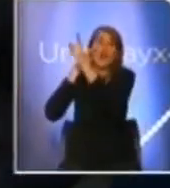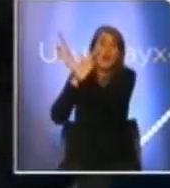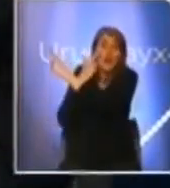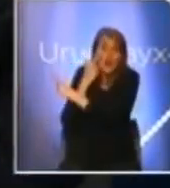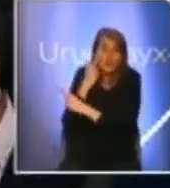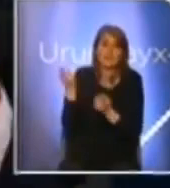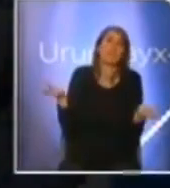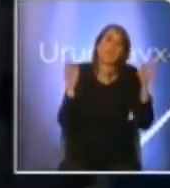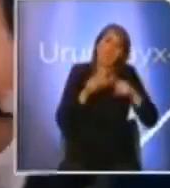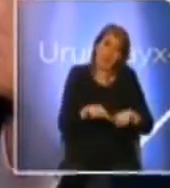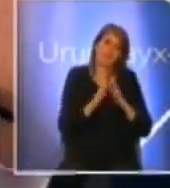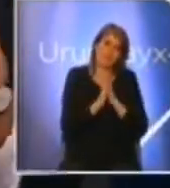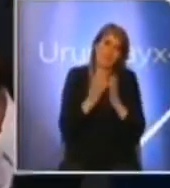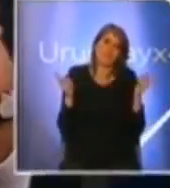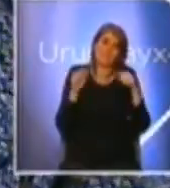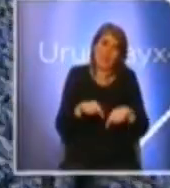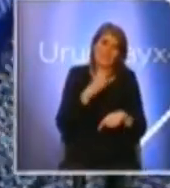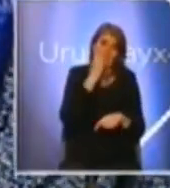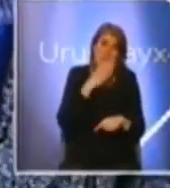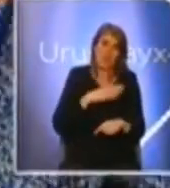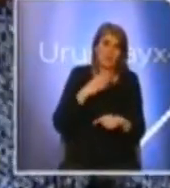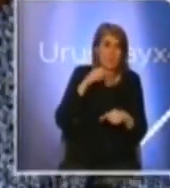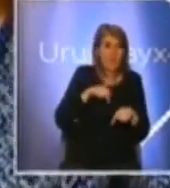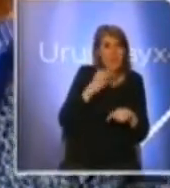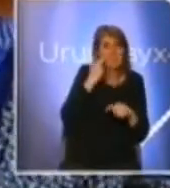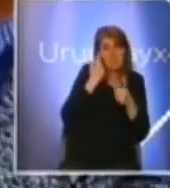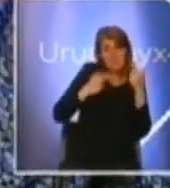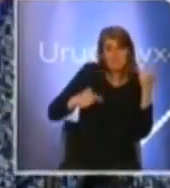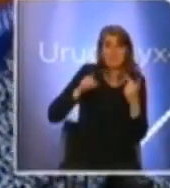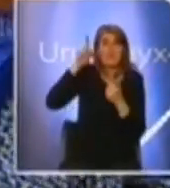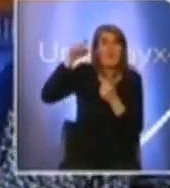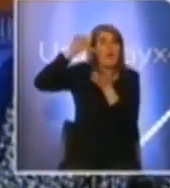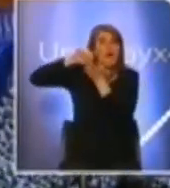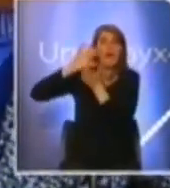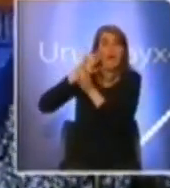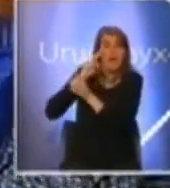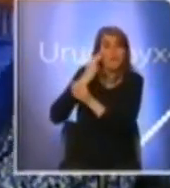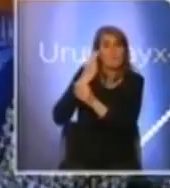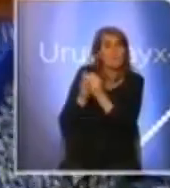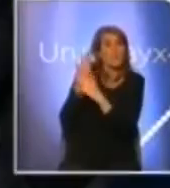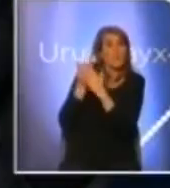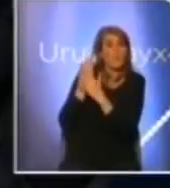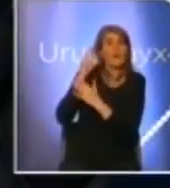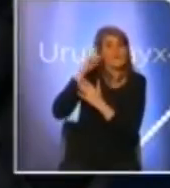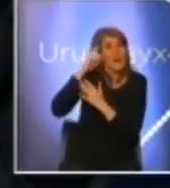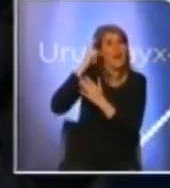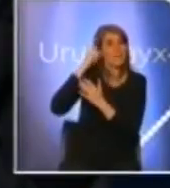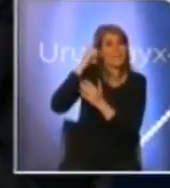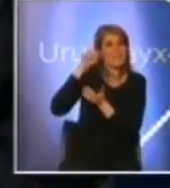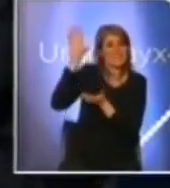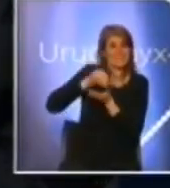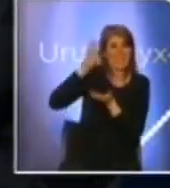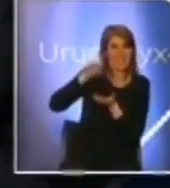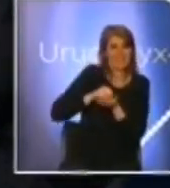otros problemas, que entrecrucen esos problemas. Pero también tenemos que hacer cosas para permitir que las empresas